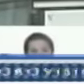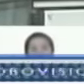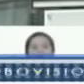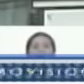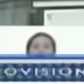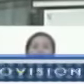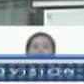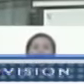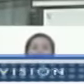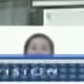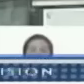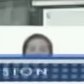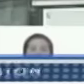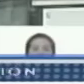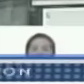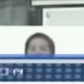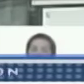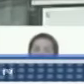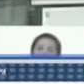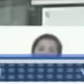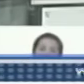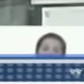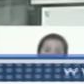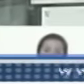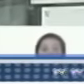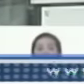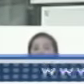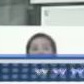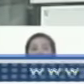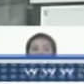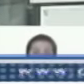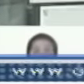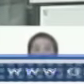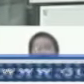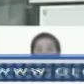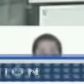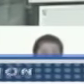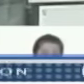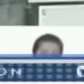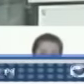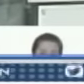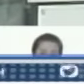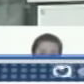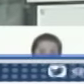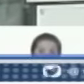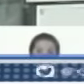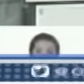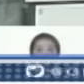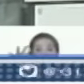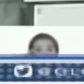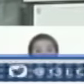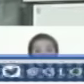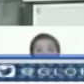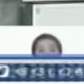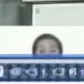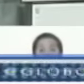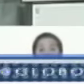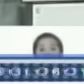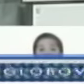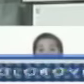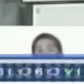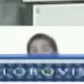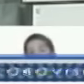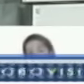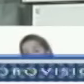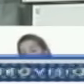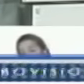fallecida, que se encontraba con discapacidad en una silla de ruedas, parece que sufrió una caída y falleció. También